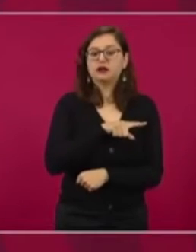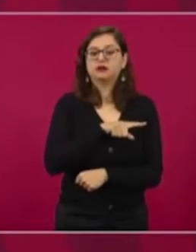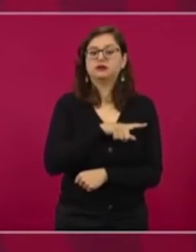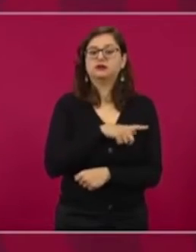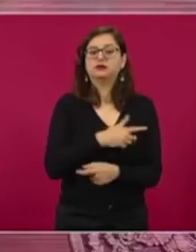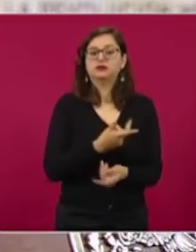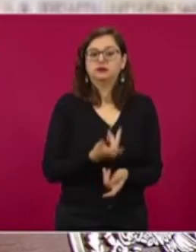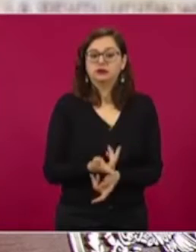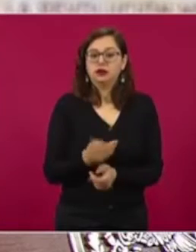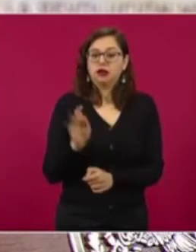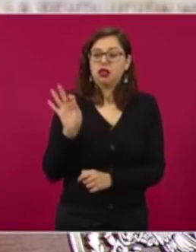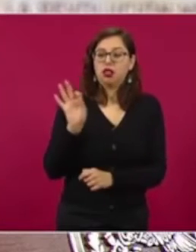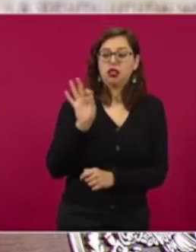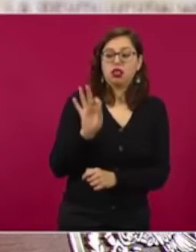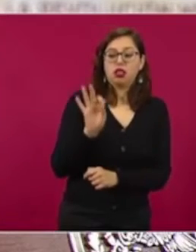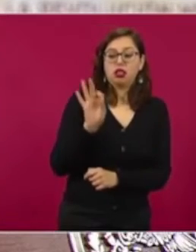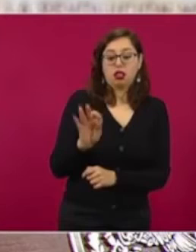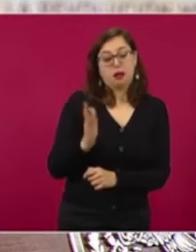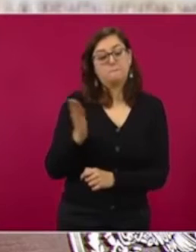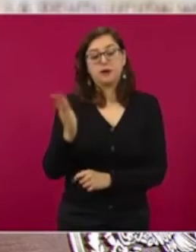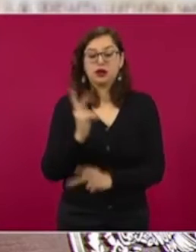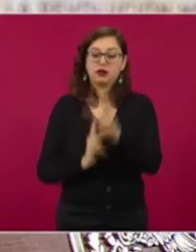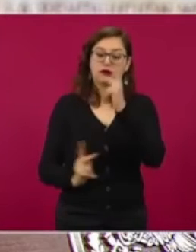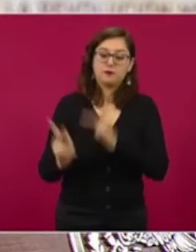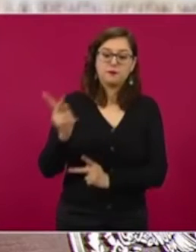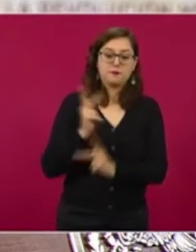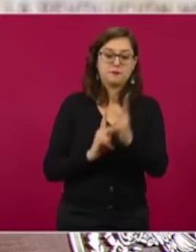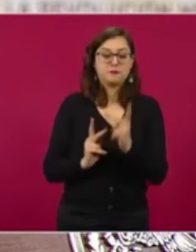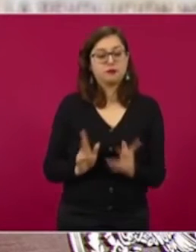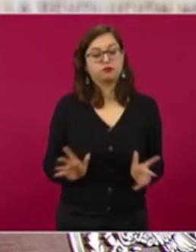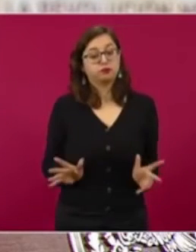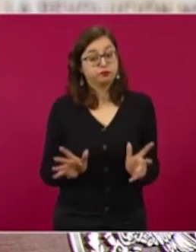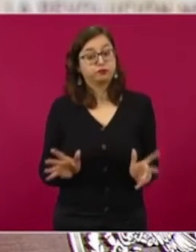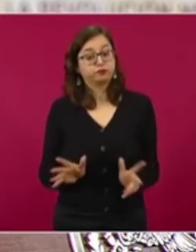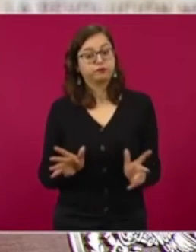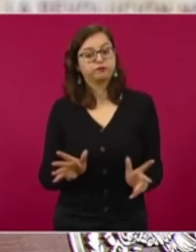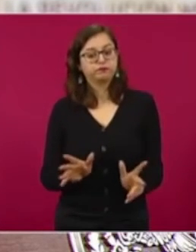promovieron esos créditos.